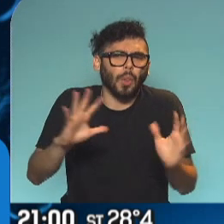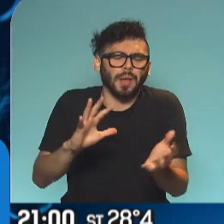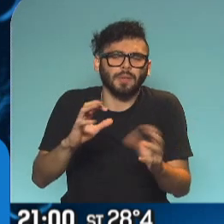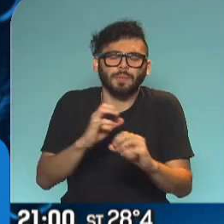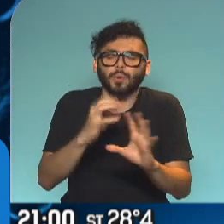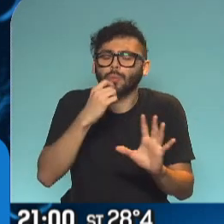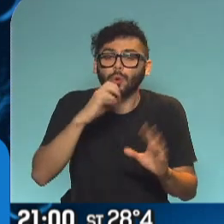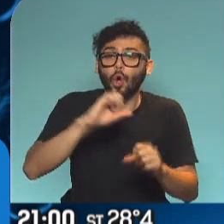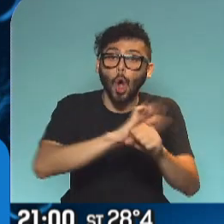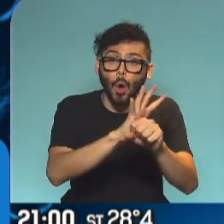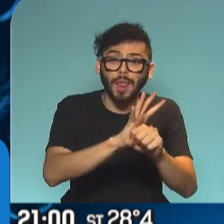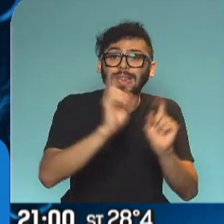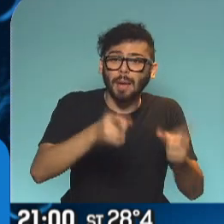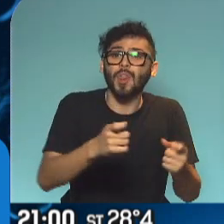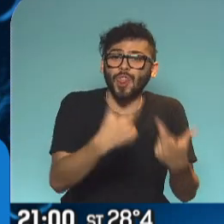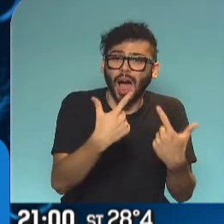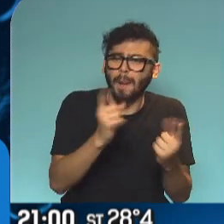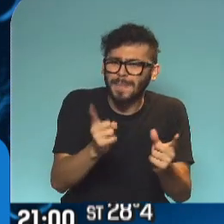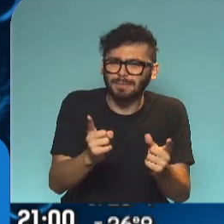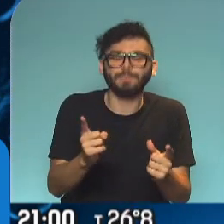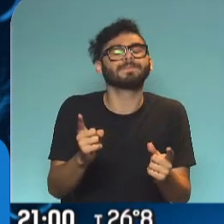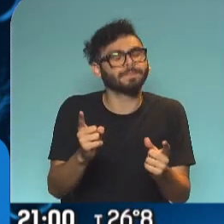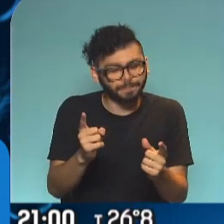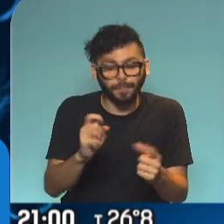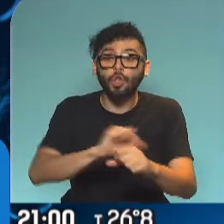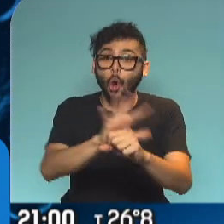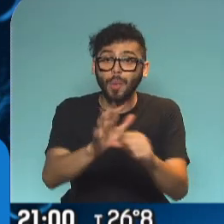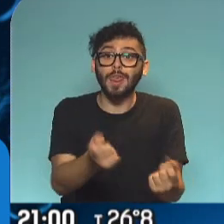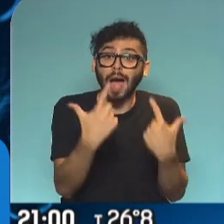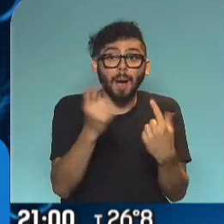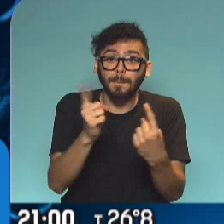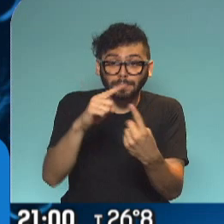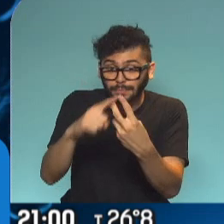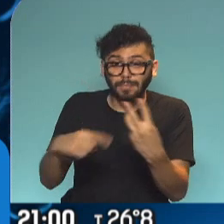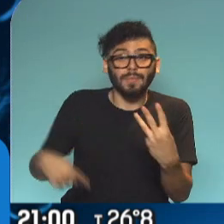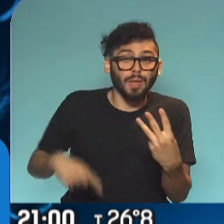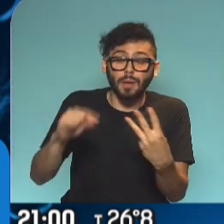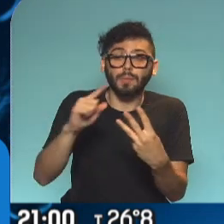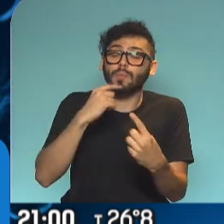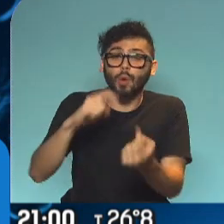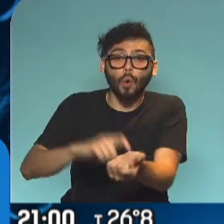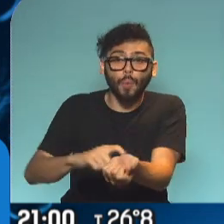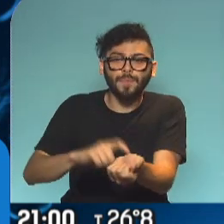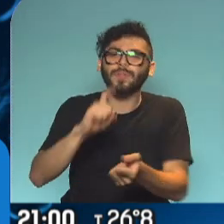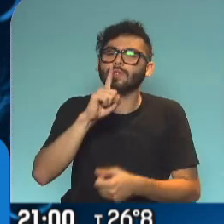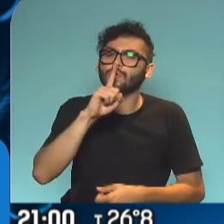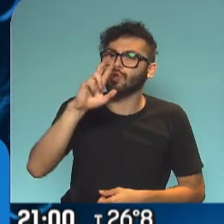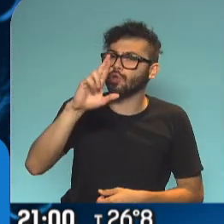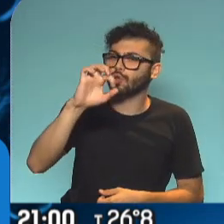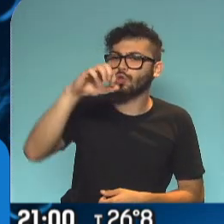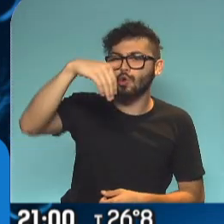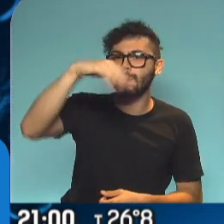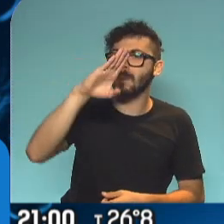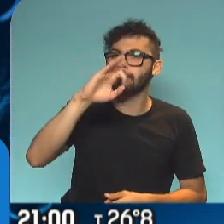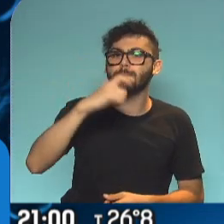enfermedad, digamos, el propio COVID-19. El propio COVID-19 lo puede dar. Te diría, le puede dar la trombosis venosa profunda, pero